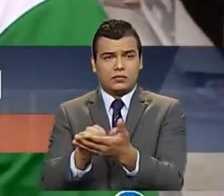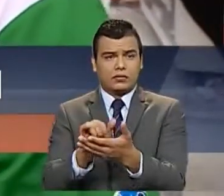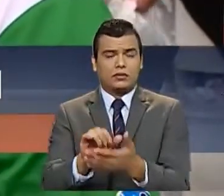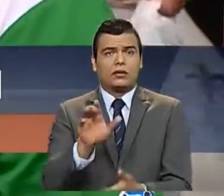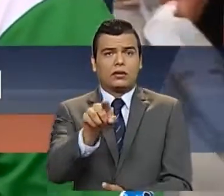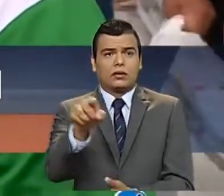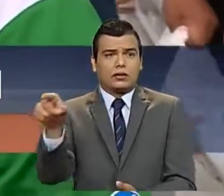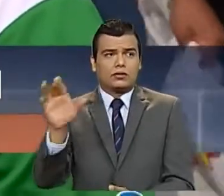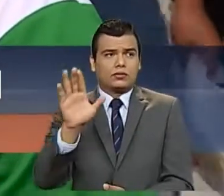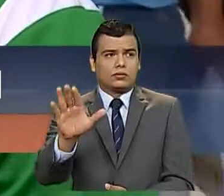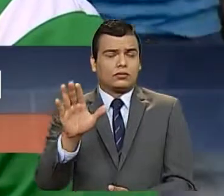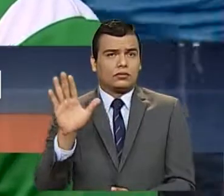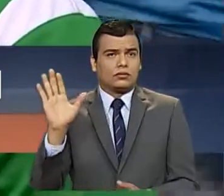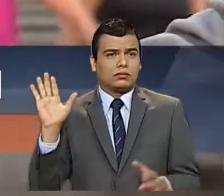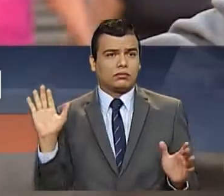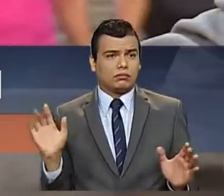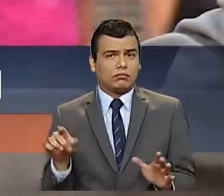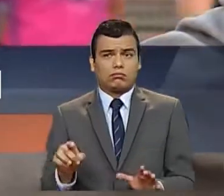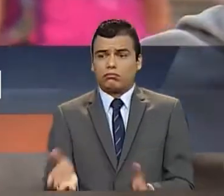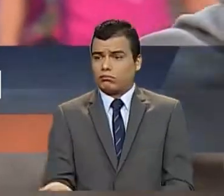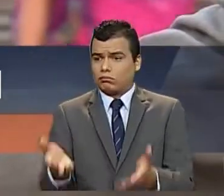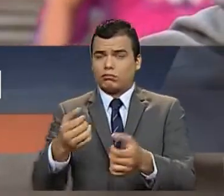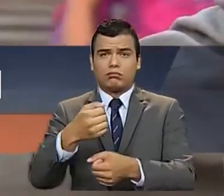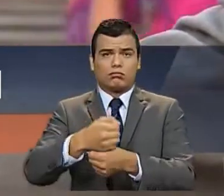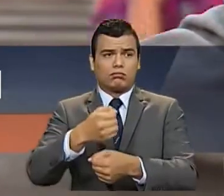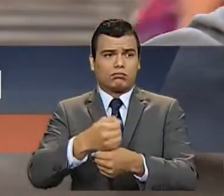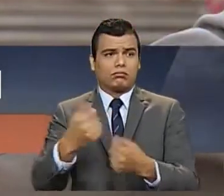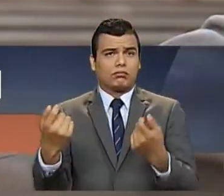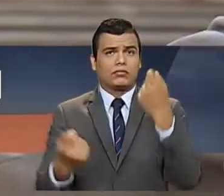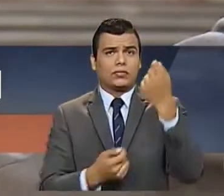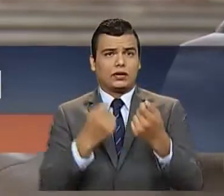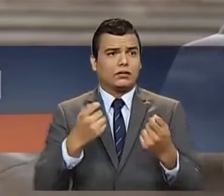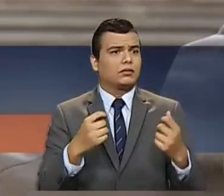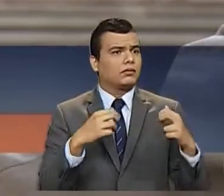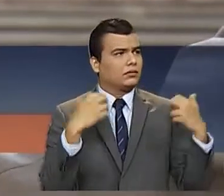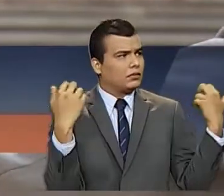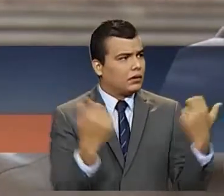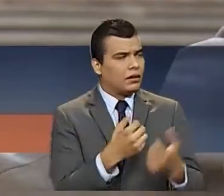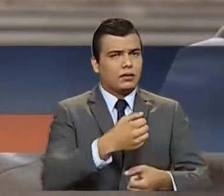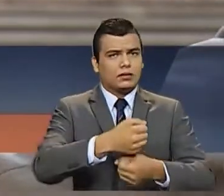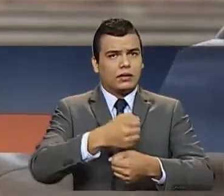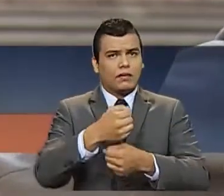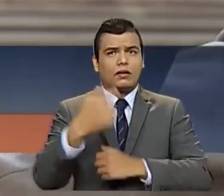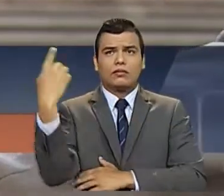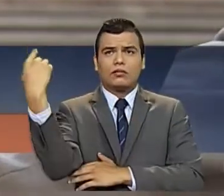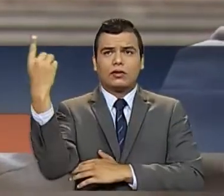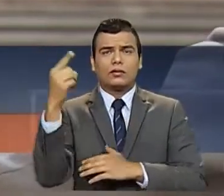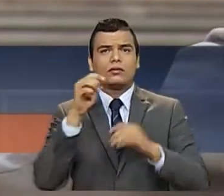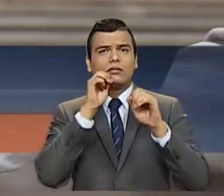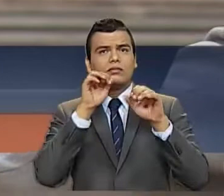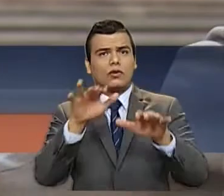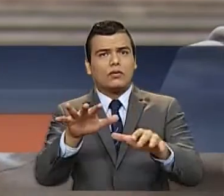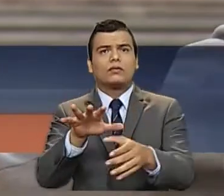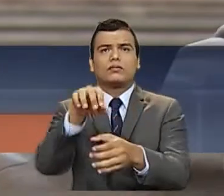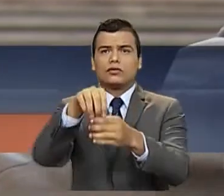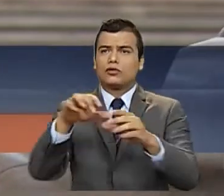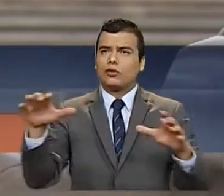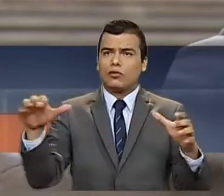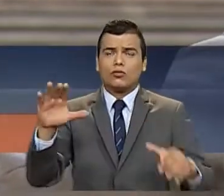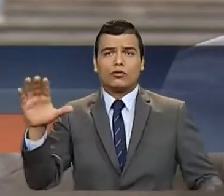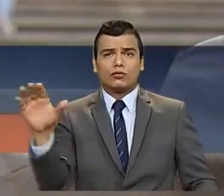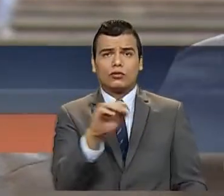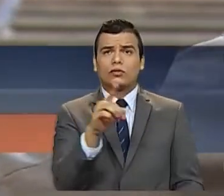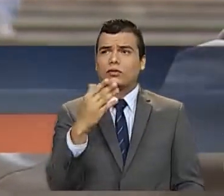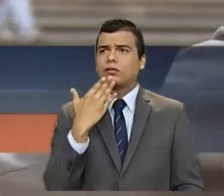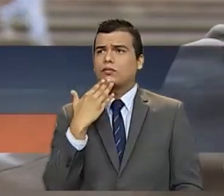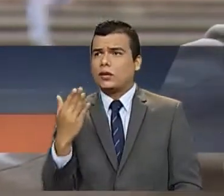toca salir a las calles a vender. Se haga una mesa de trabajo y que la política pública incluya a todos los vendedores, a los con